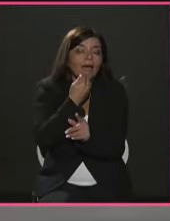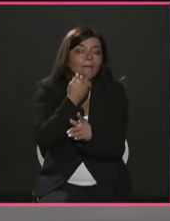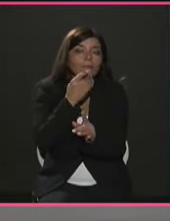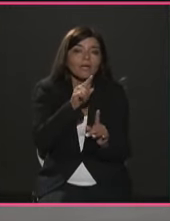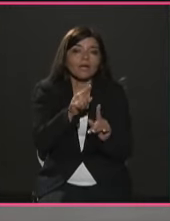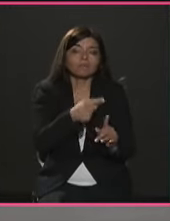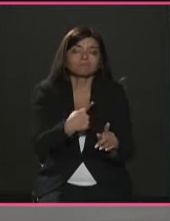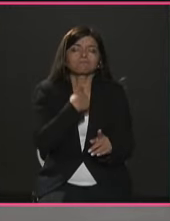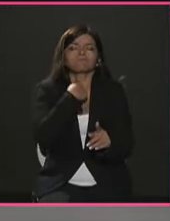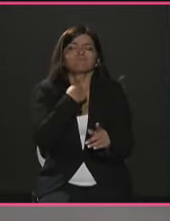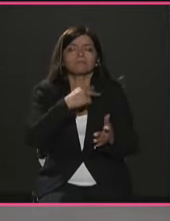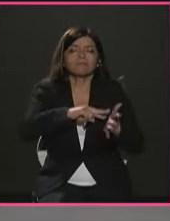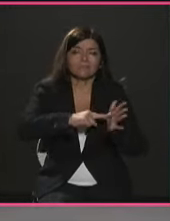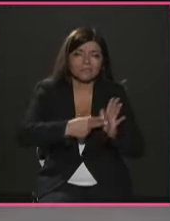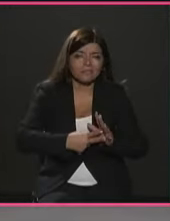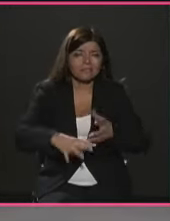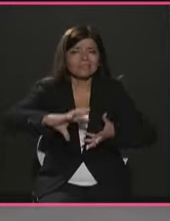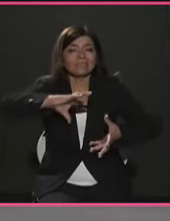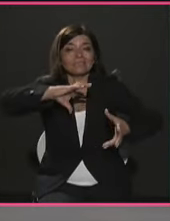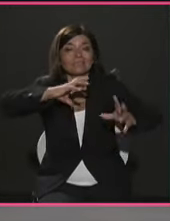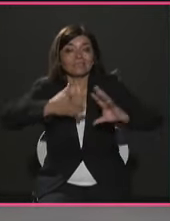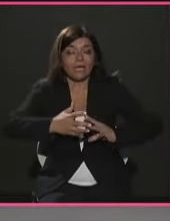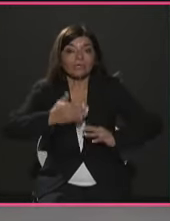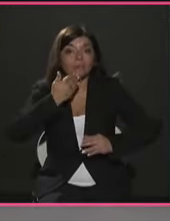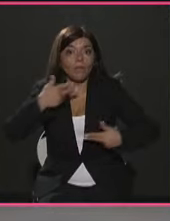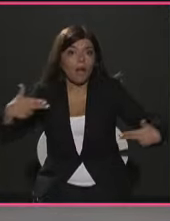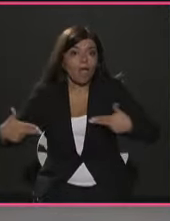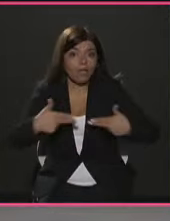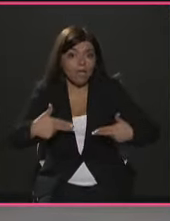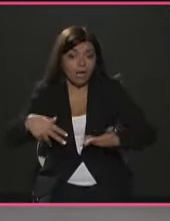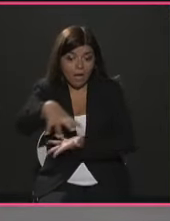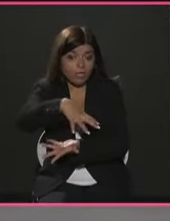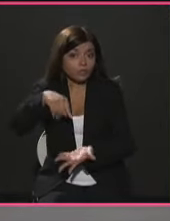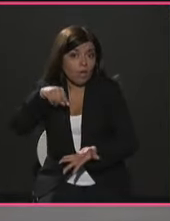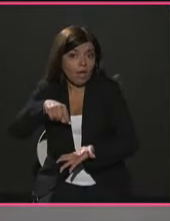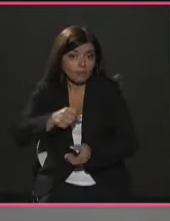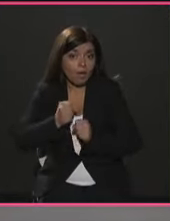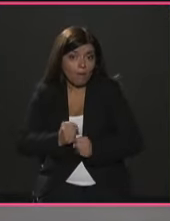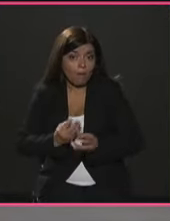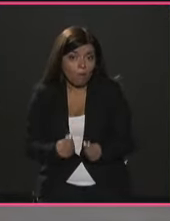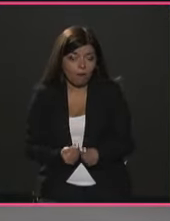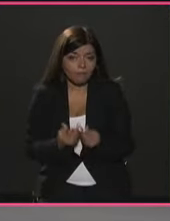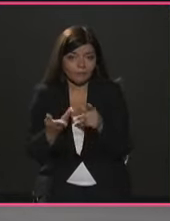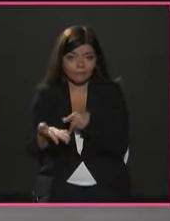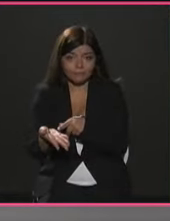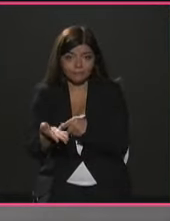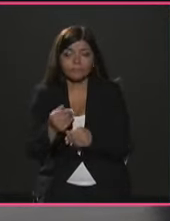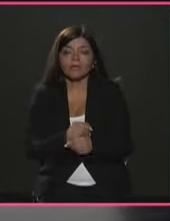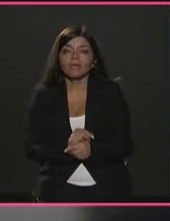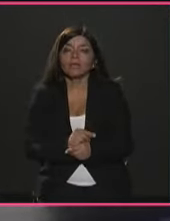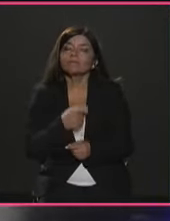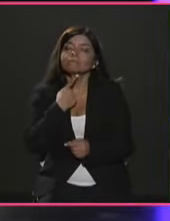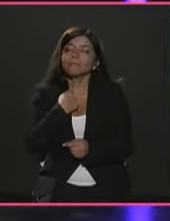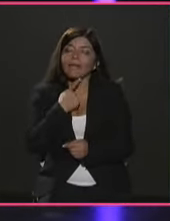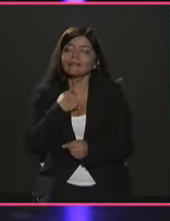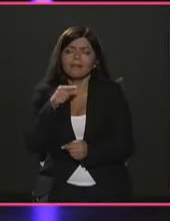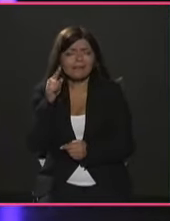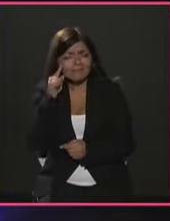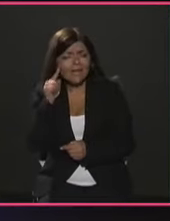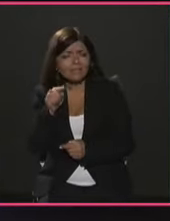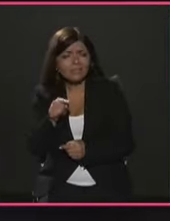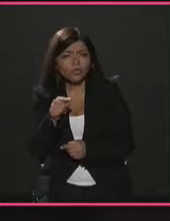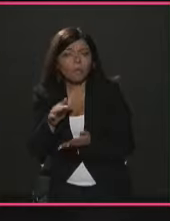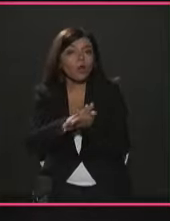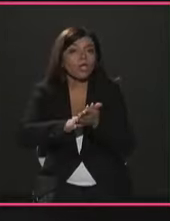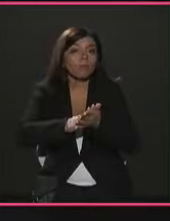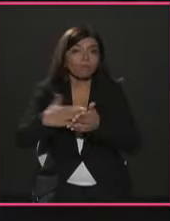de tragedias conflictos revoluciones incluso la guerra esto último Es bien interesante porque Las